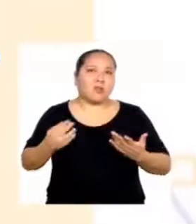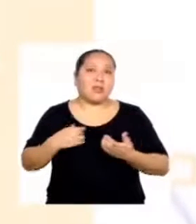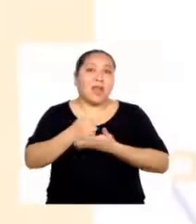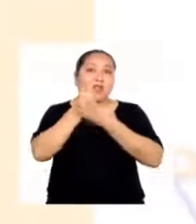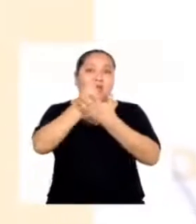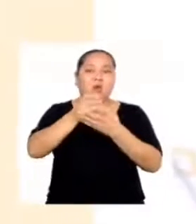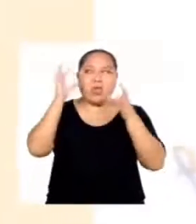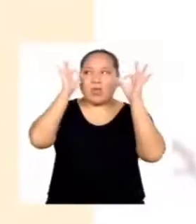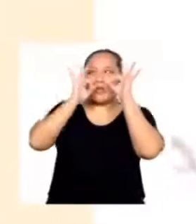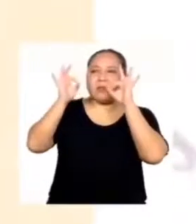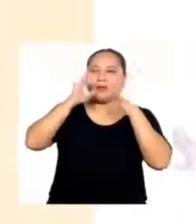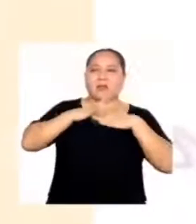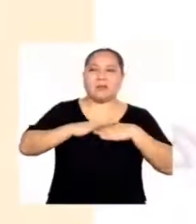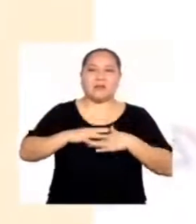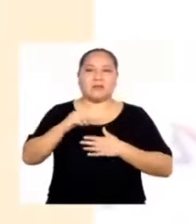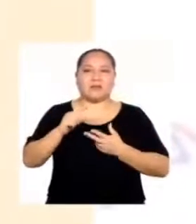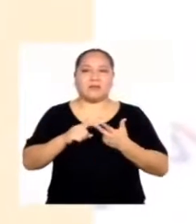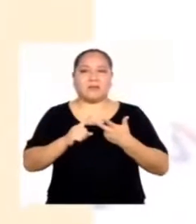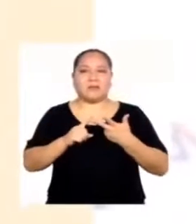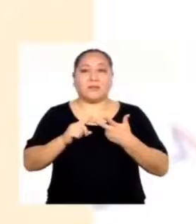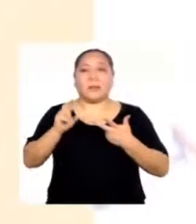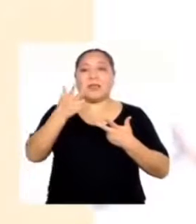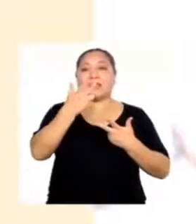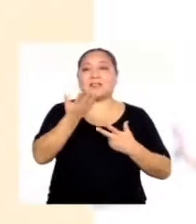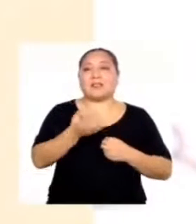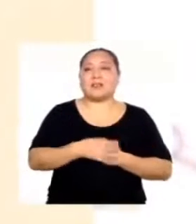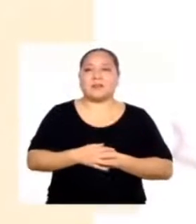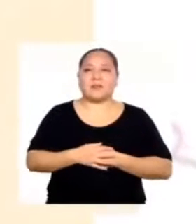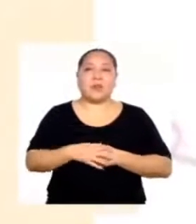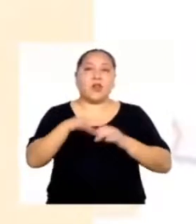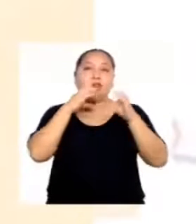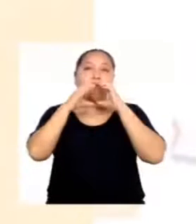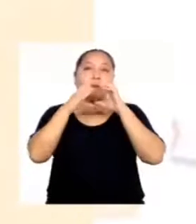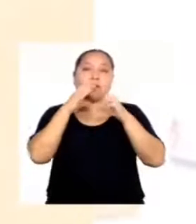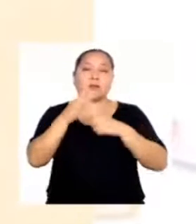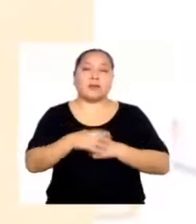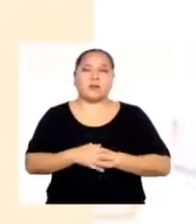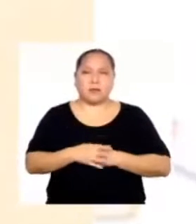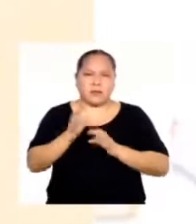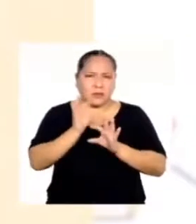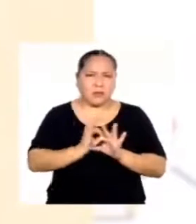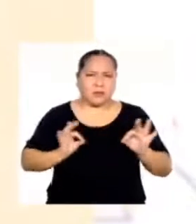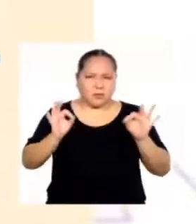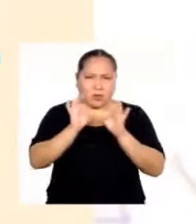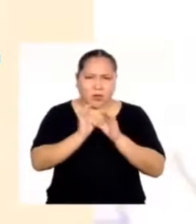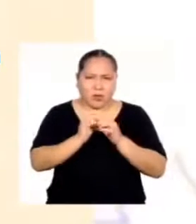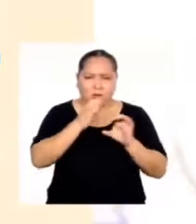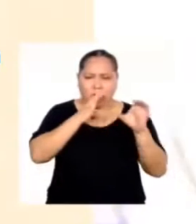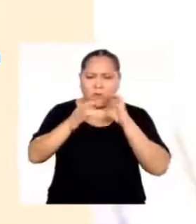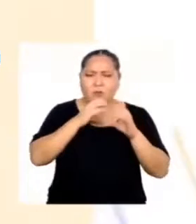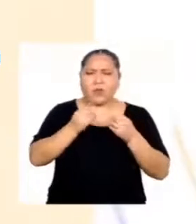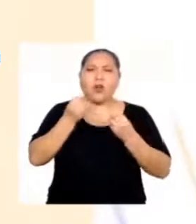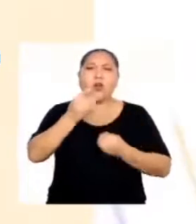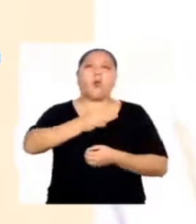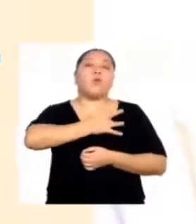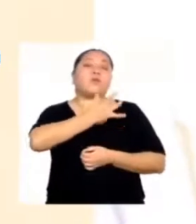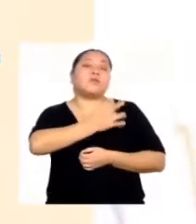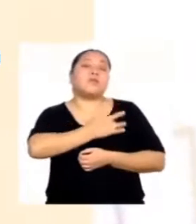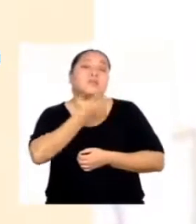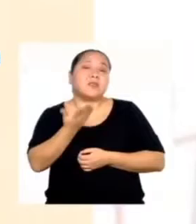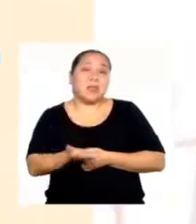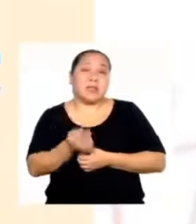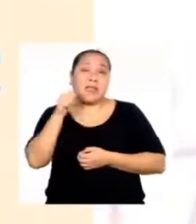distraernos. Y esta es nuestra tercera recomendación: conversar. Es muy importante conversar respecto a cómo nos